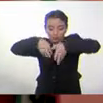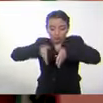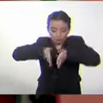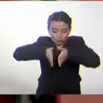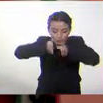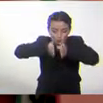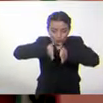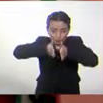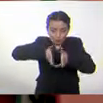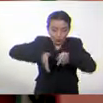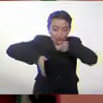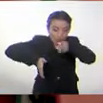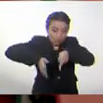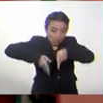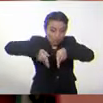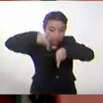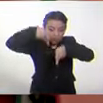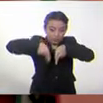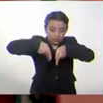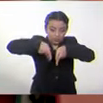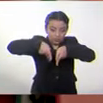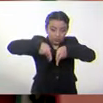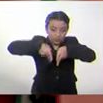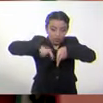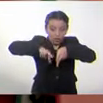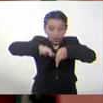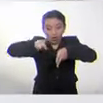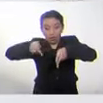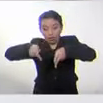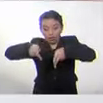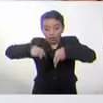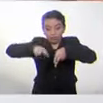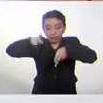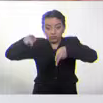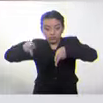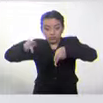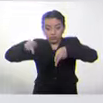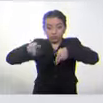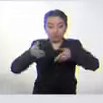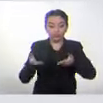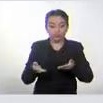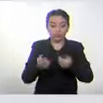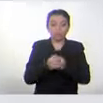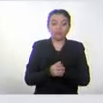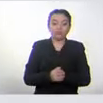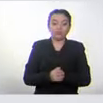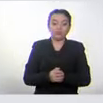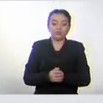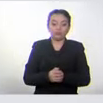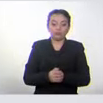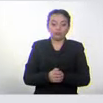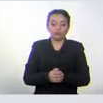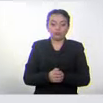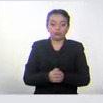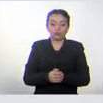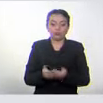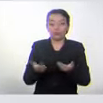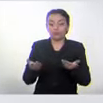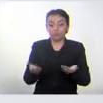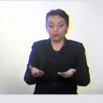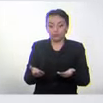LED van uno a la par del otro. Ahora, de manera similar como